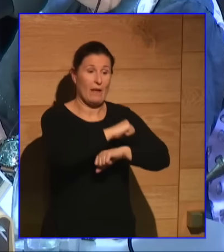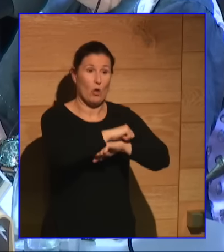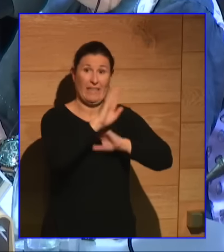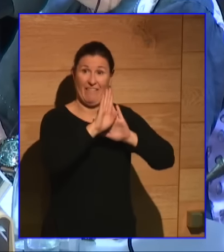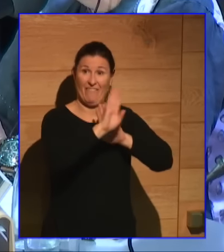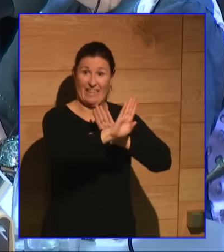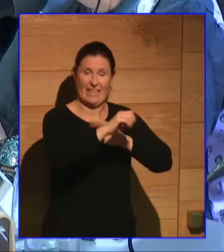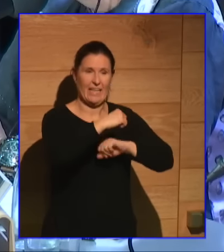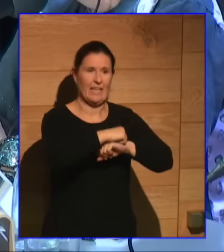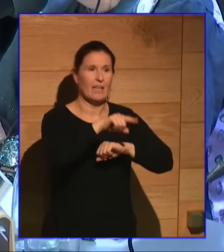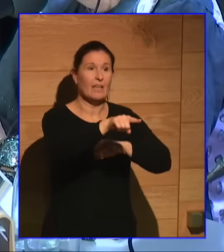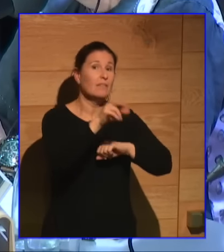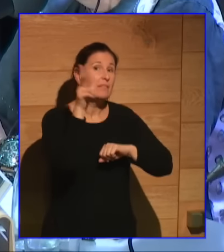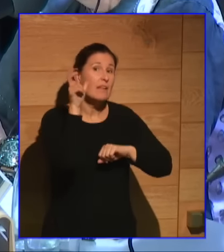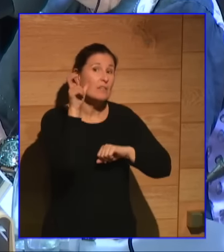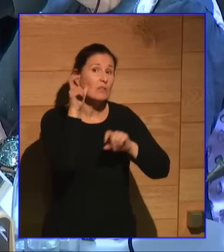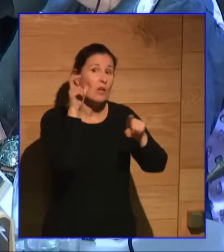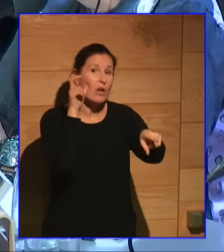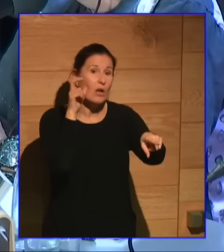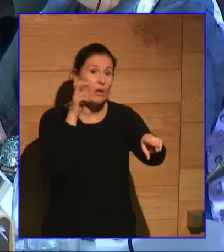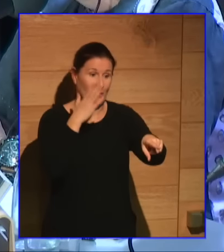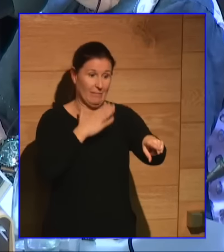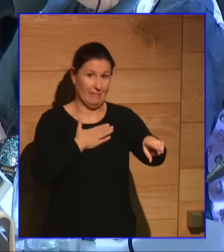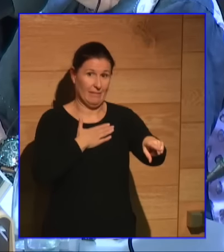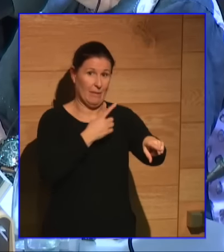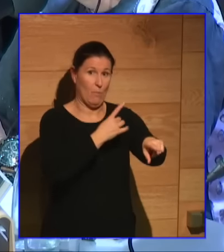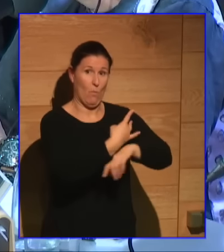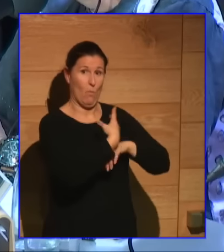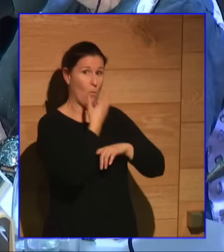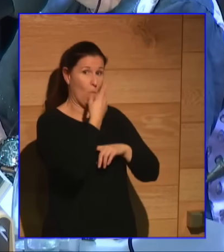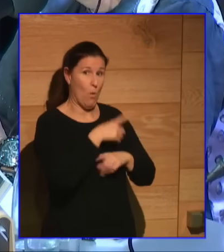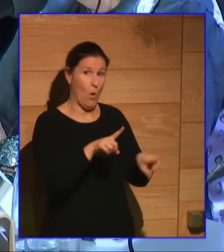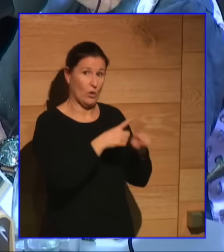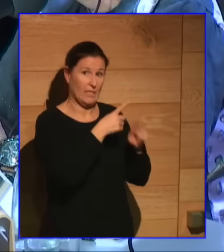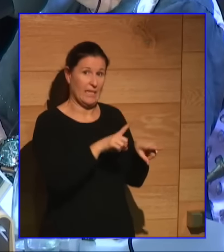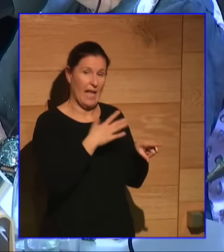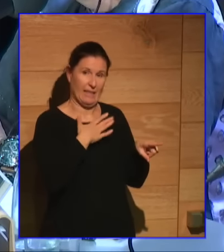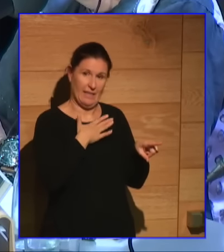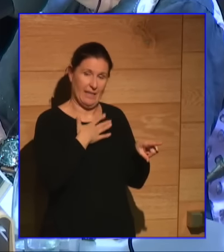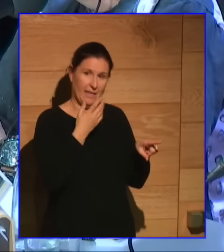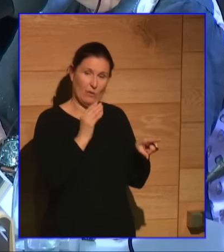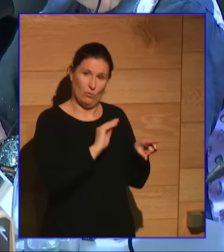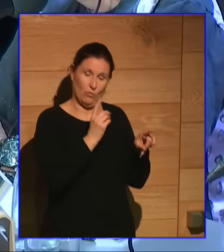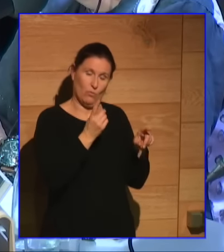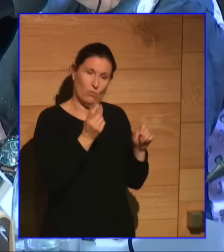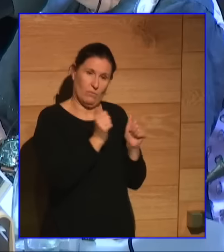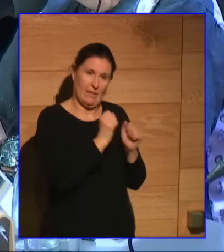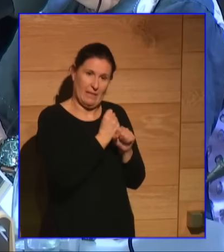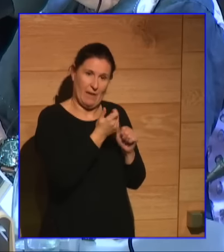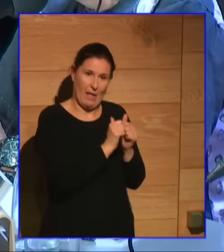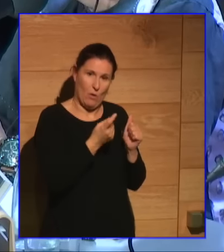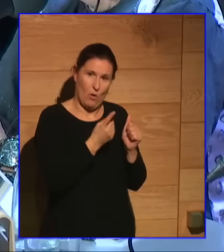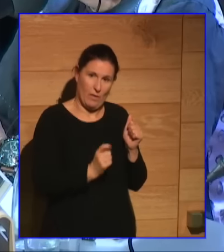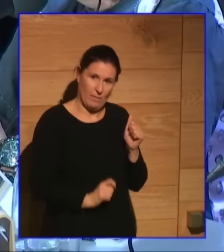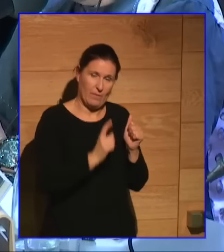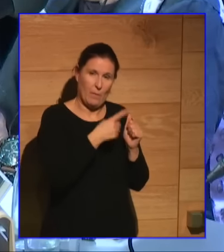enfrente oyendo la música de Williams y dijo, algo no estoy haciendo bien porque este día